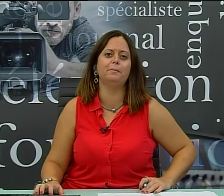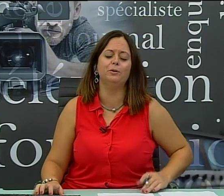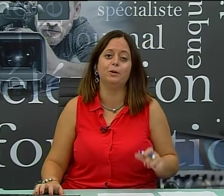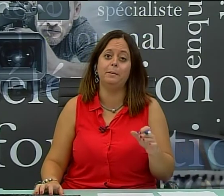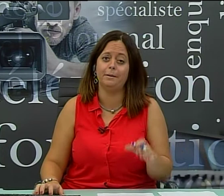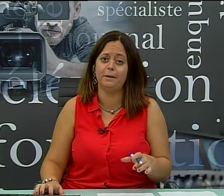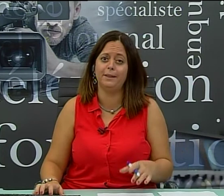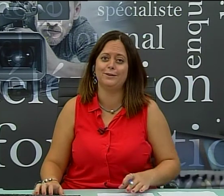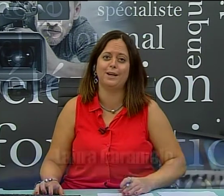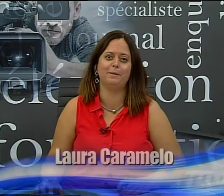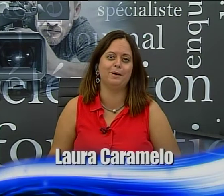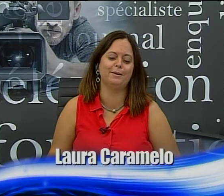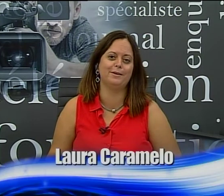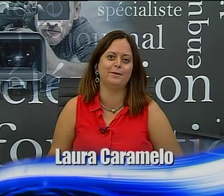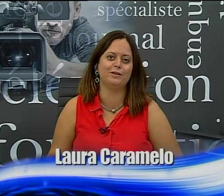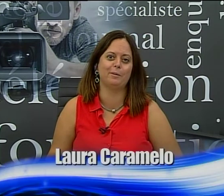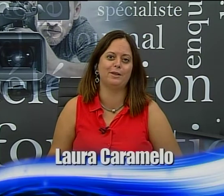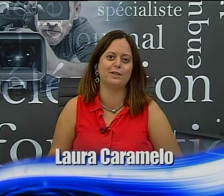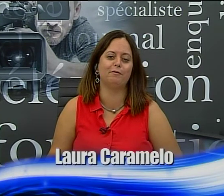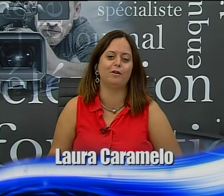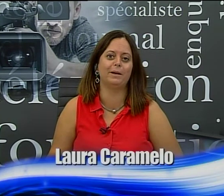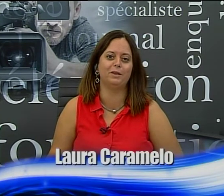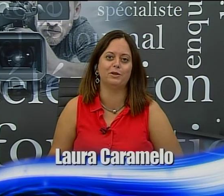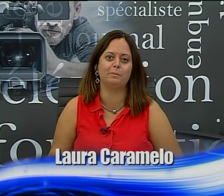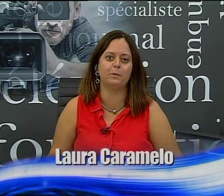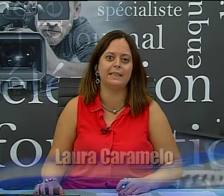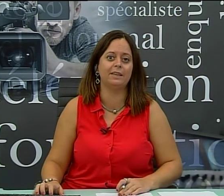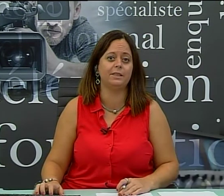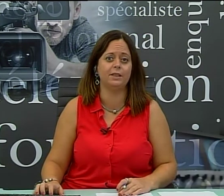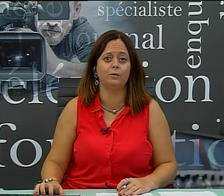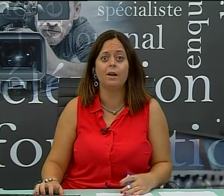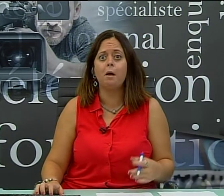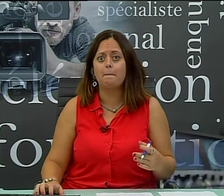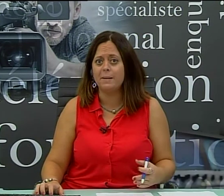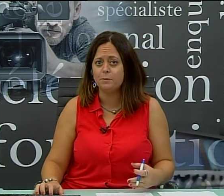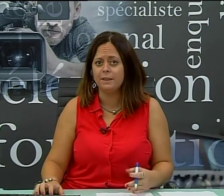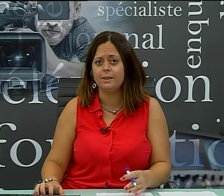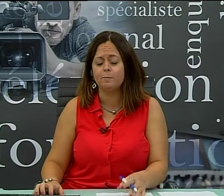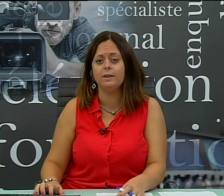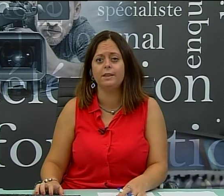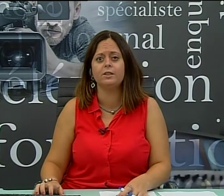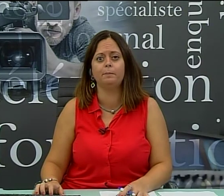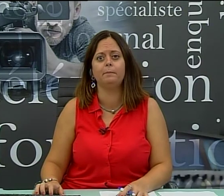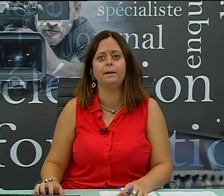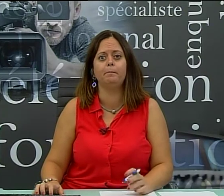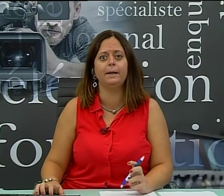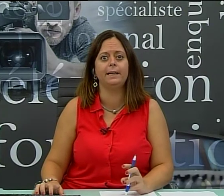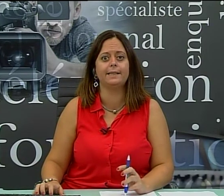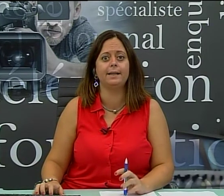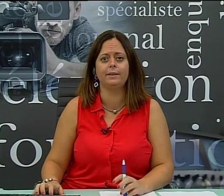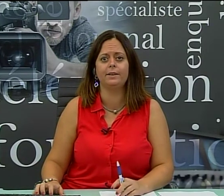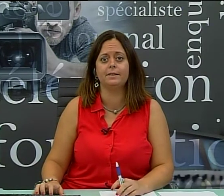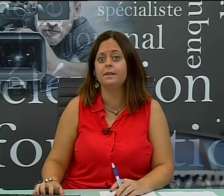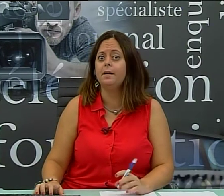2:30 en punto, bienvenidos a la primera edición de los servicios informativos de Popular Televisión. Más partidos políticos se preparan para